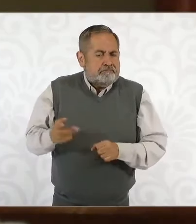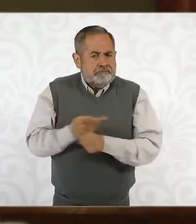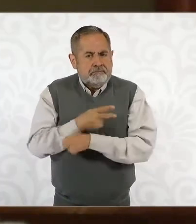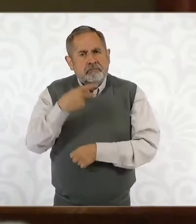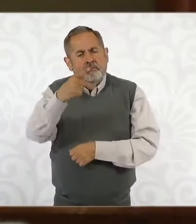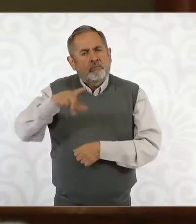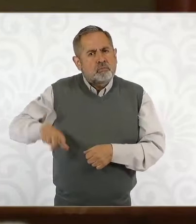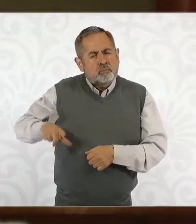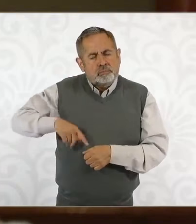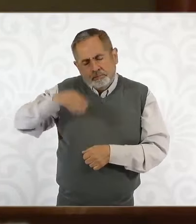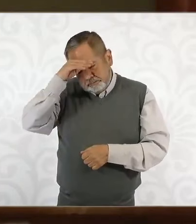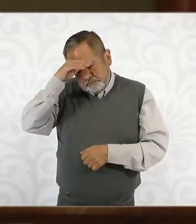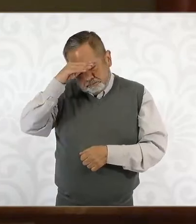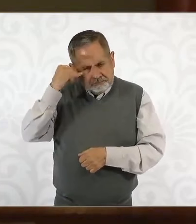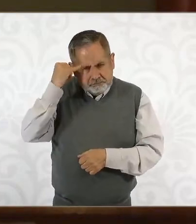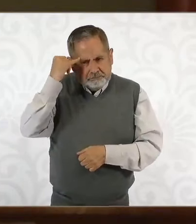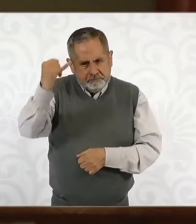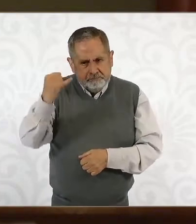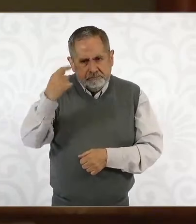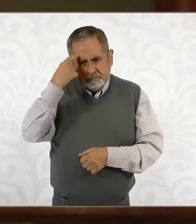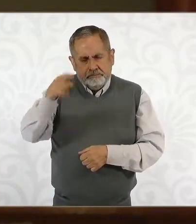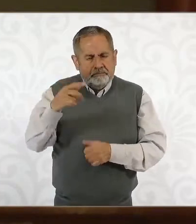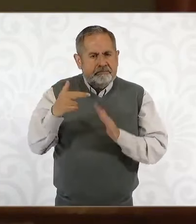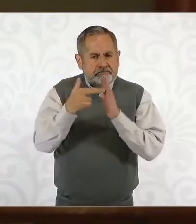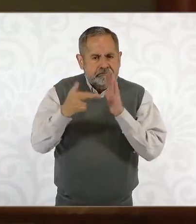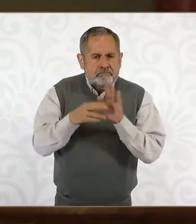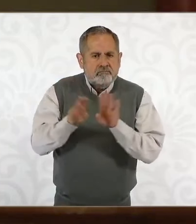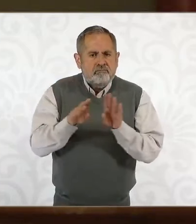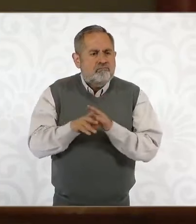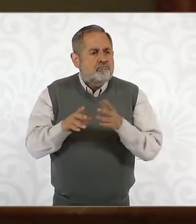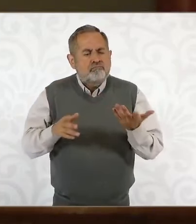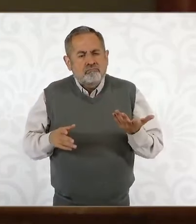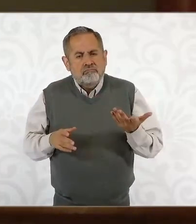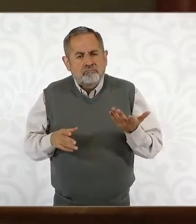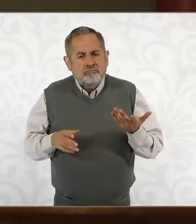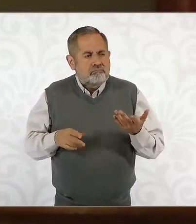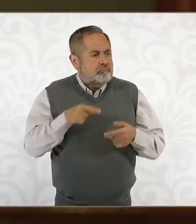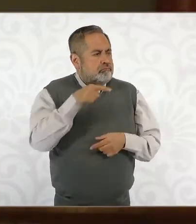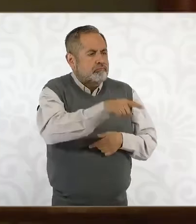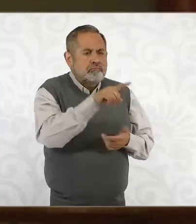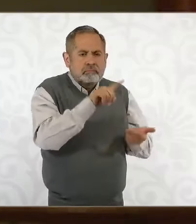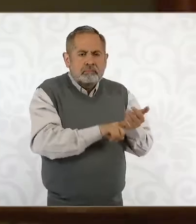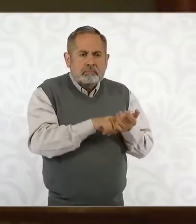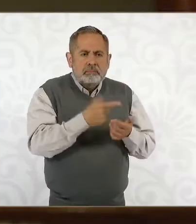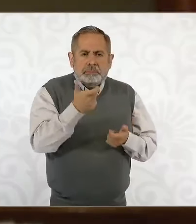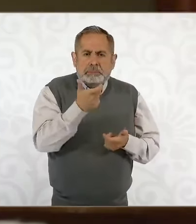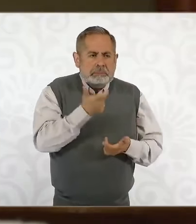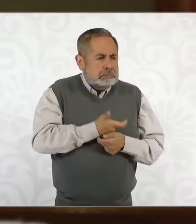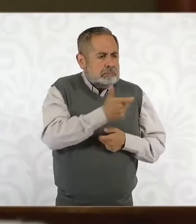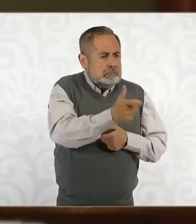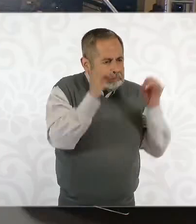su gobierno en la idea de regular una inyección opaca de dinero en las redes